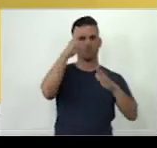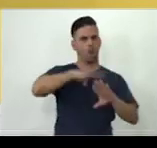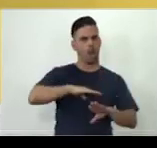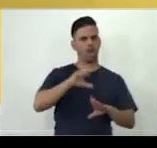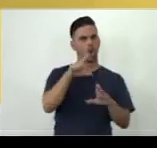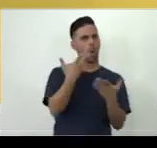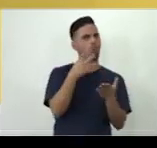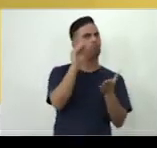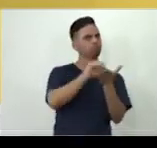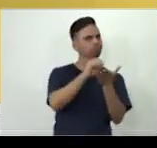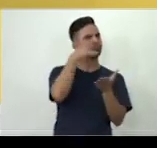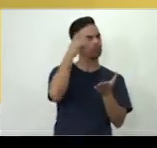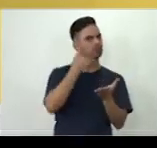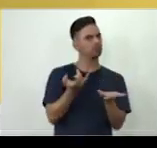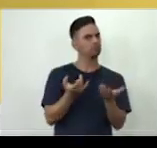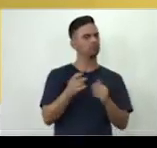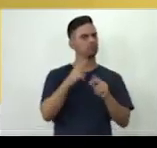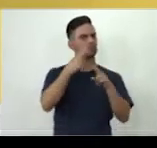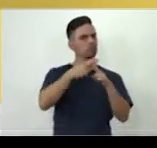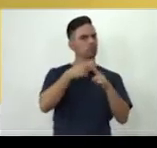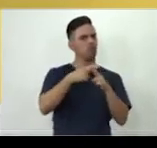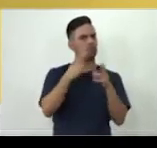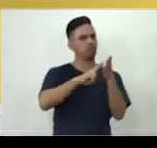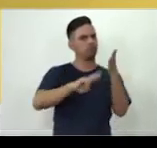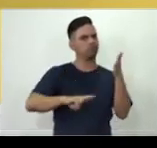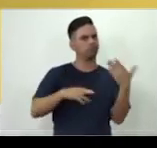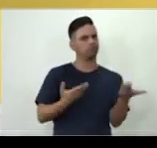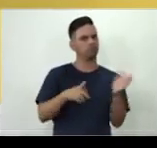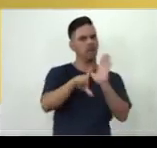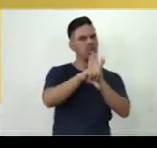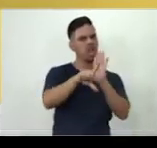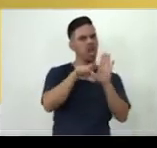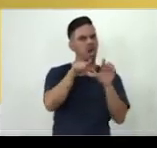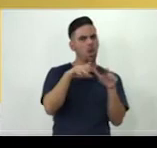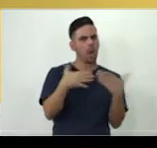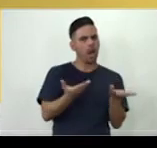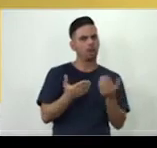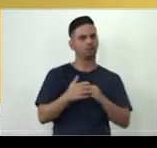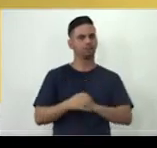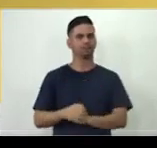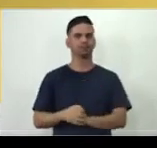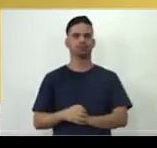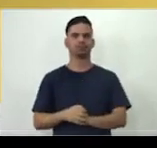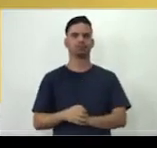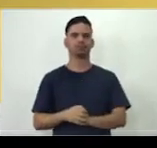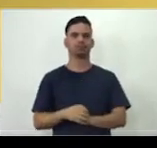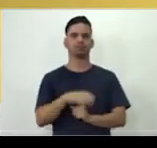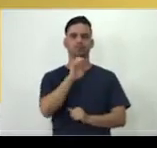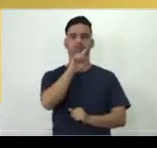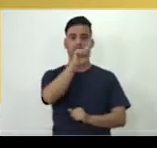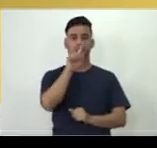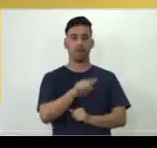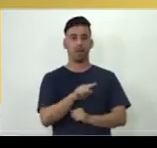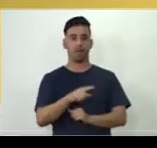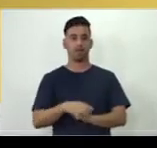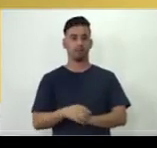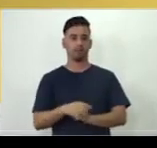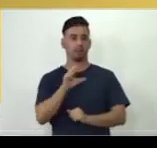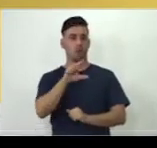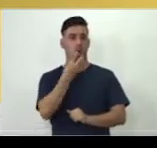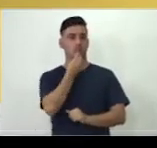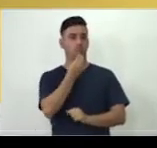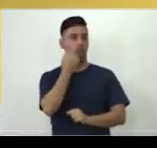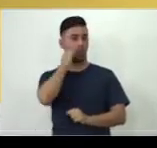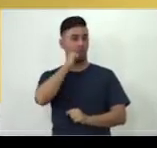obtener corriente eléctrica en el primer circuito, qué nombre recibe esta corriente, qué ley lo fundamenta, enúnciala. El